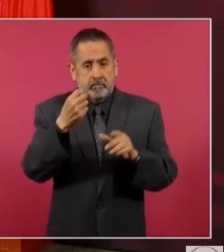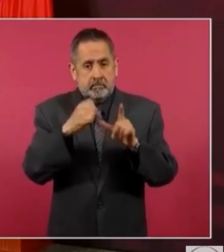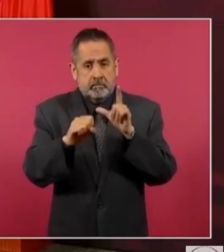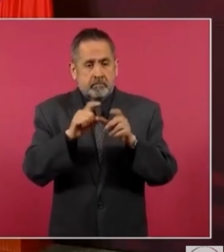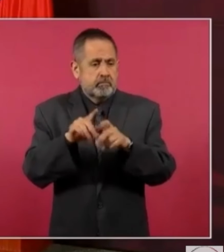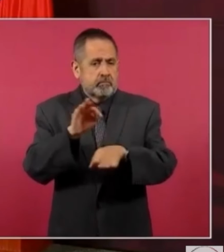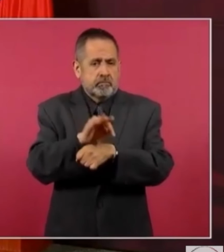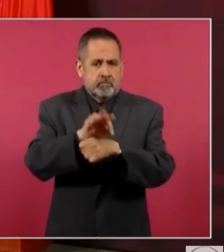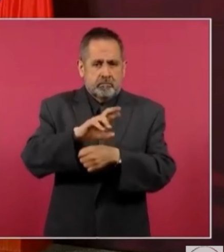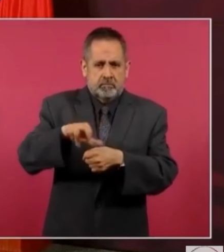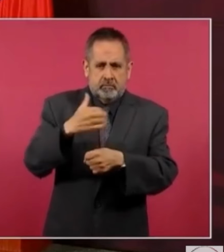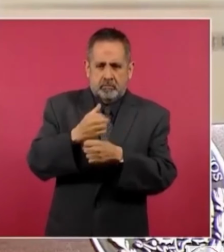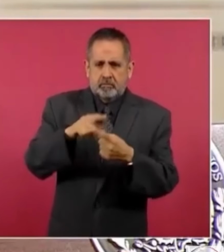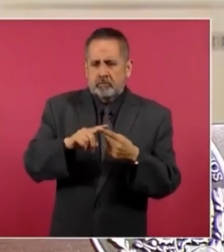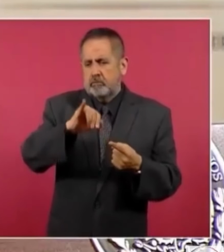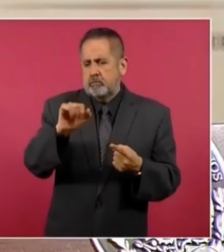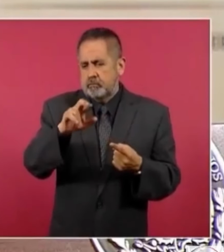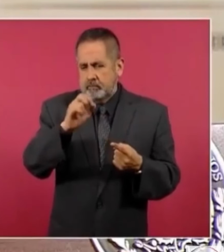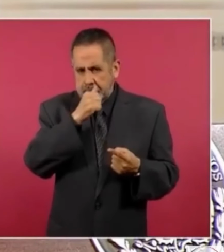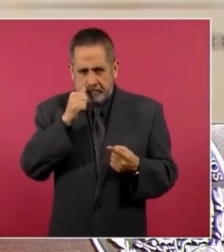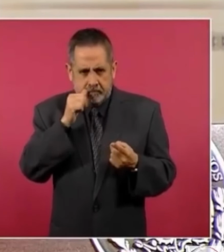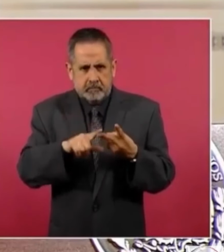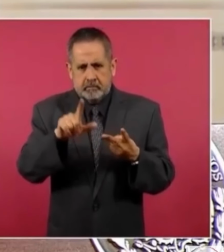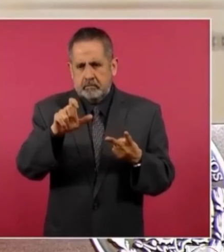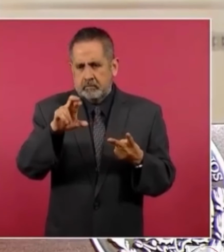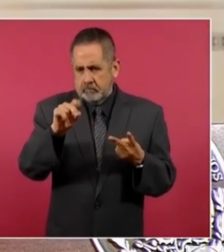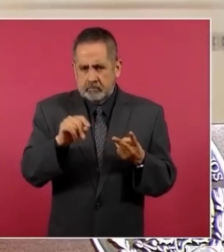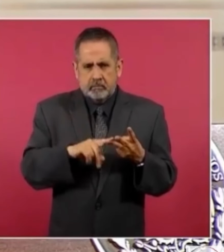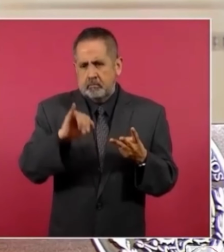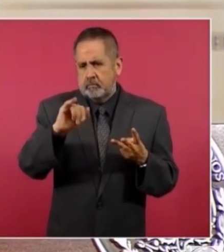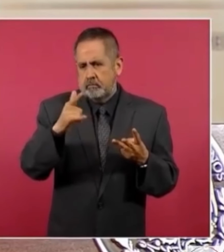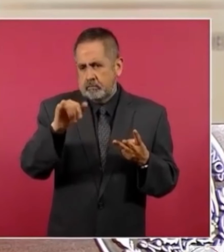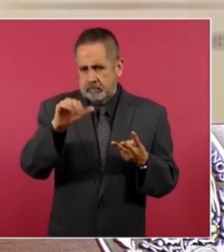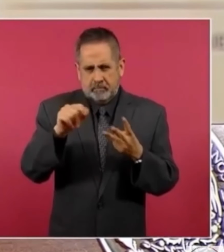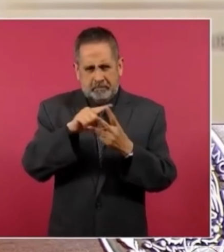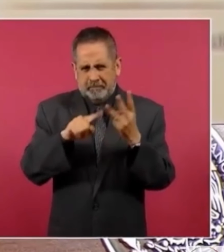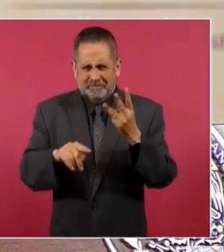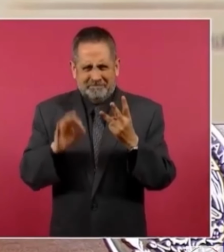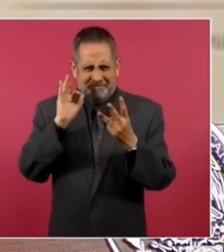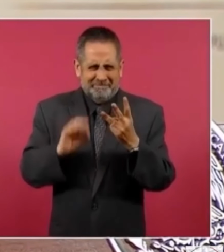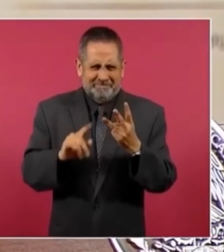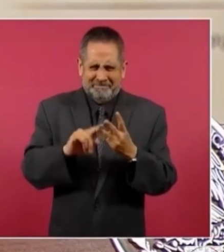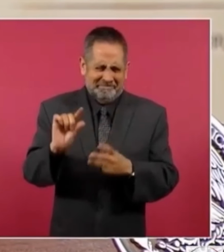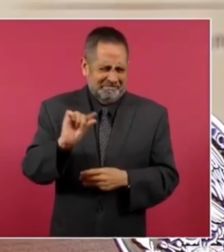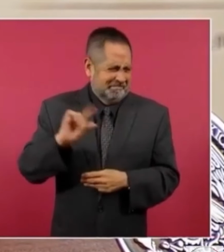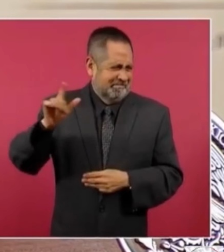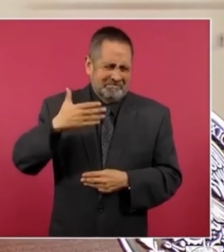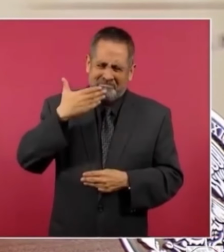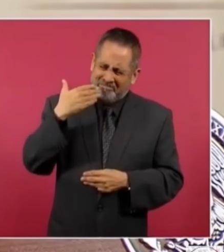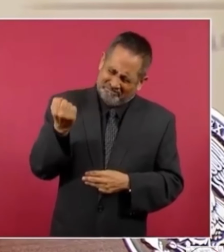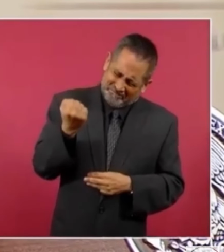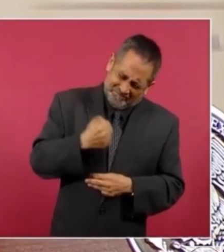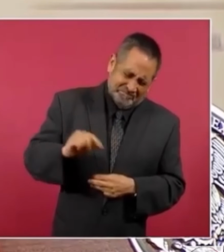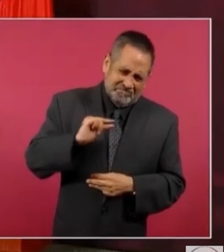defendiendo la República, era Juárez, Lerdo y Iglesias. Además, brillante